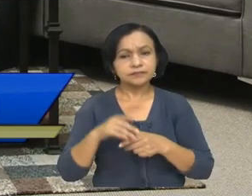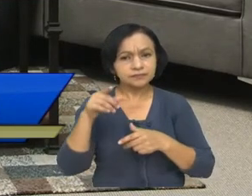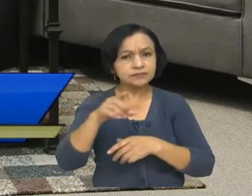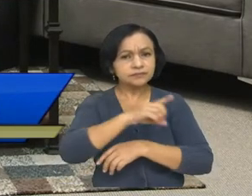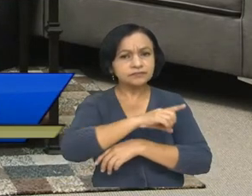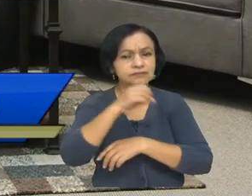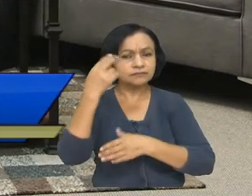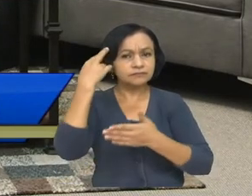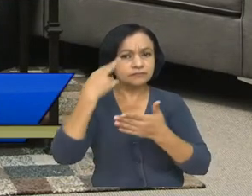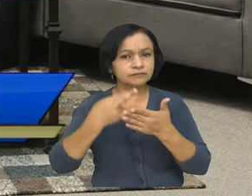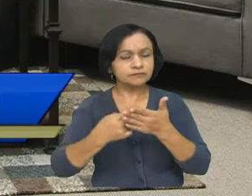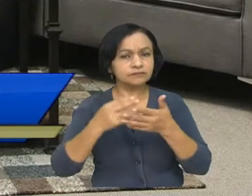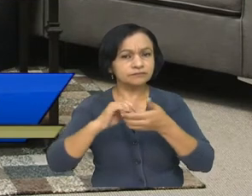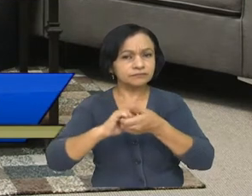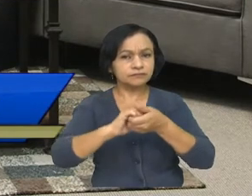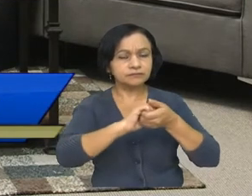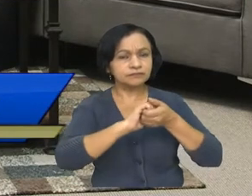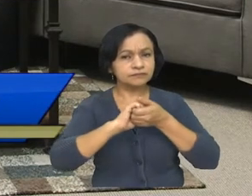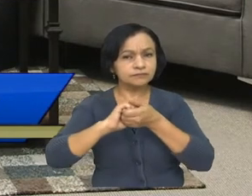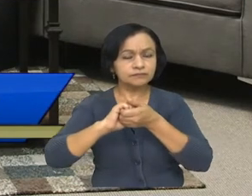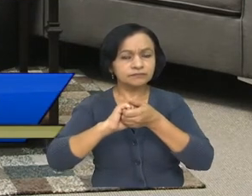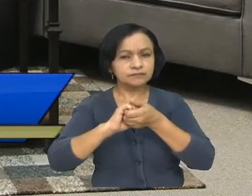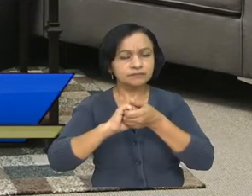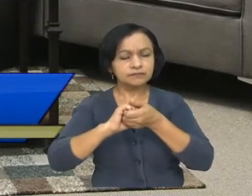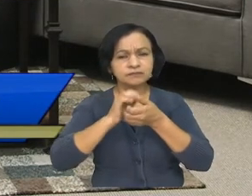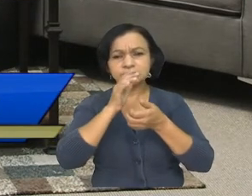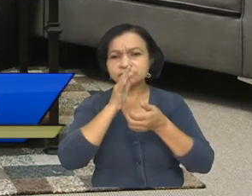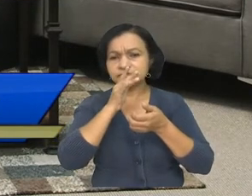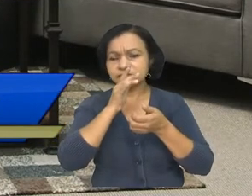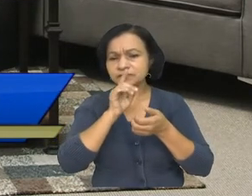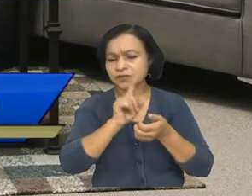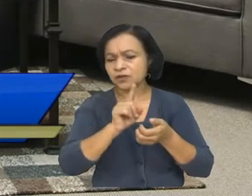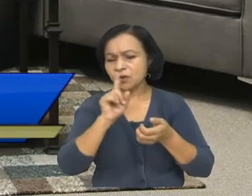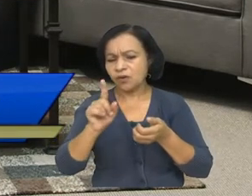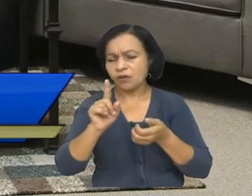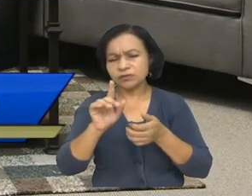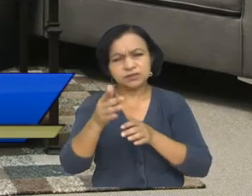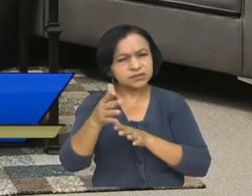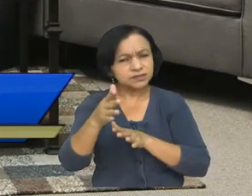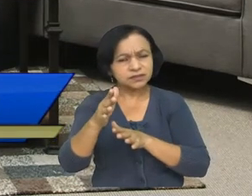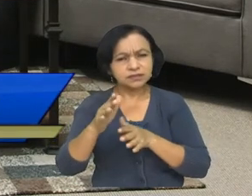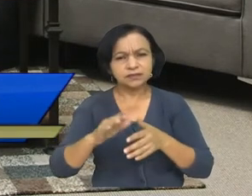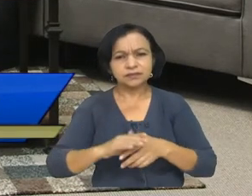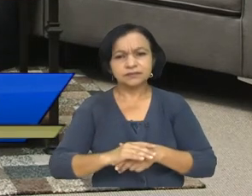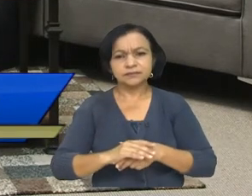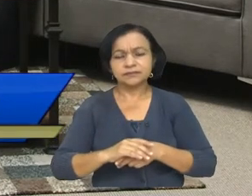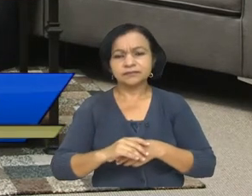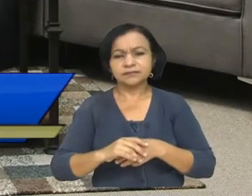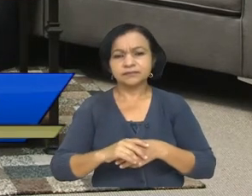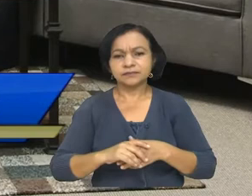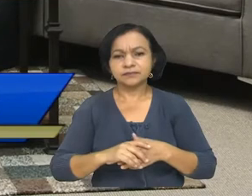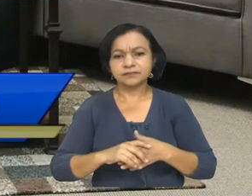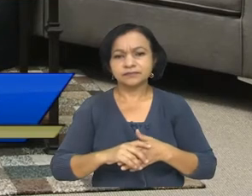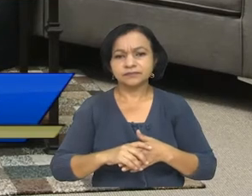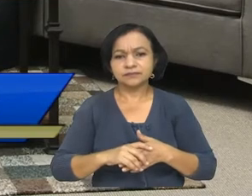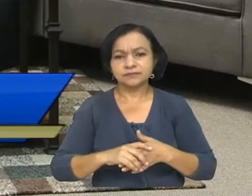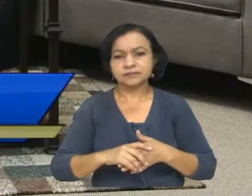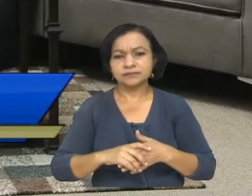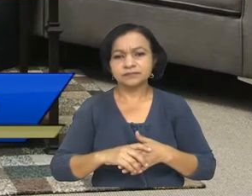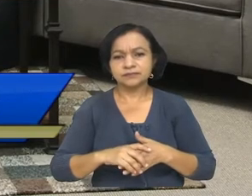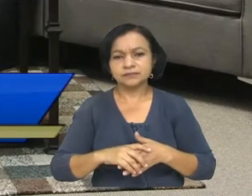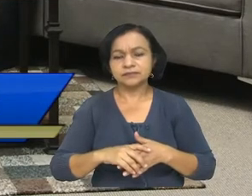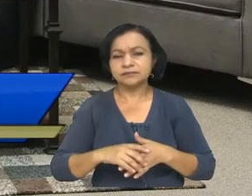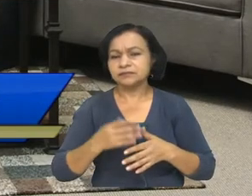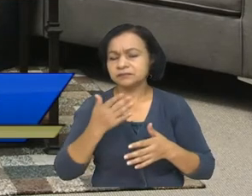ese grupo de amigos, yo estaba mucho más pequeño, tal vez de 11, 12 años, todo eso me marcó a mí, ¿me entendés?